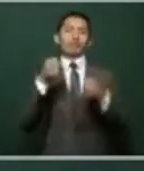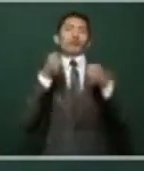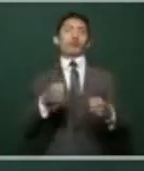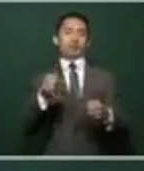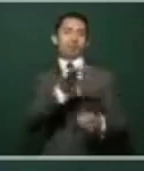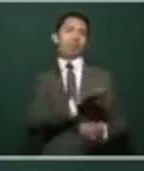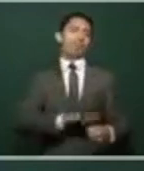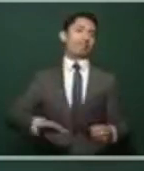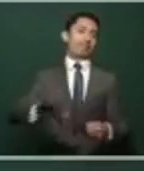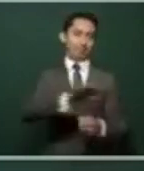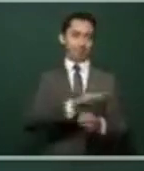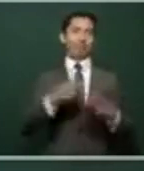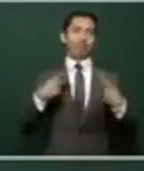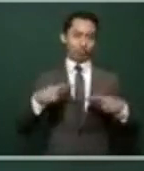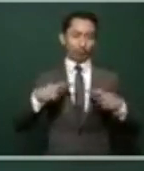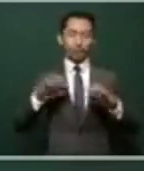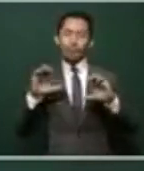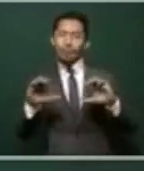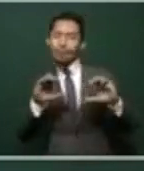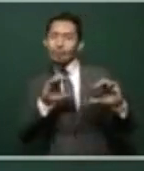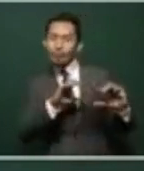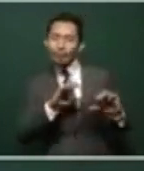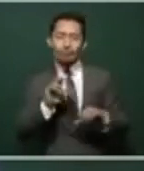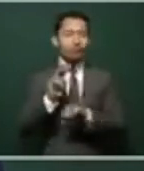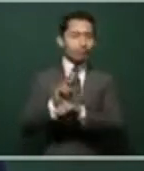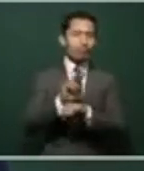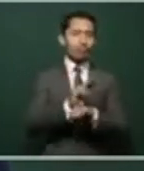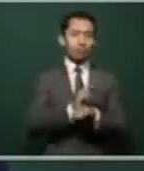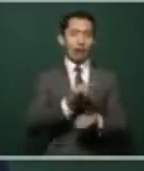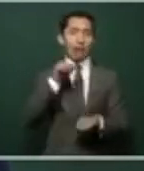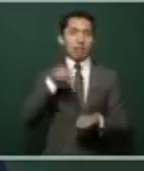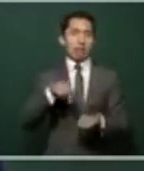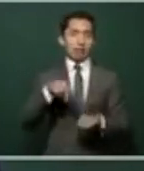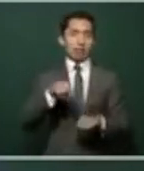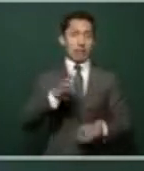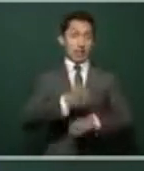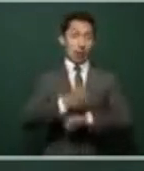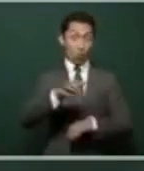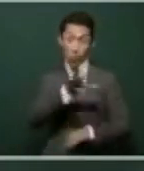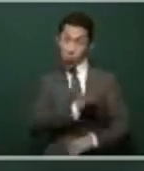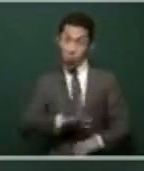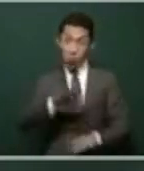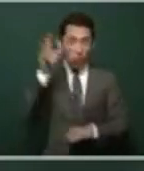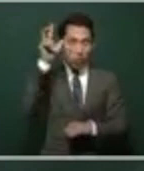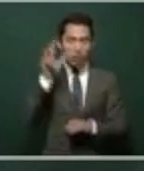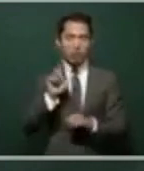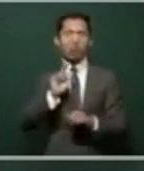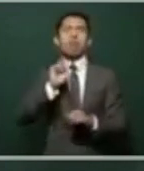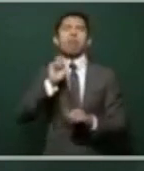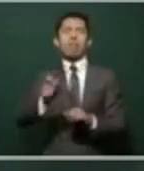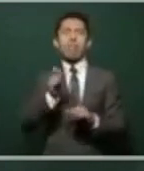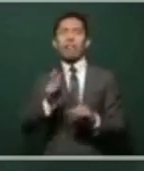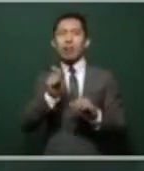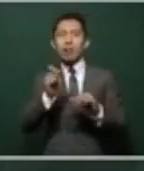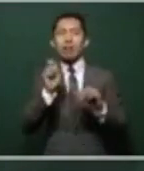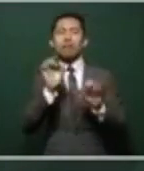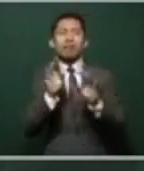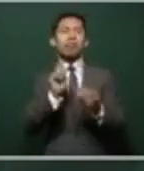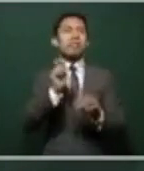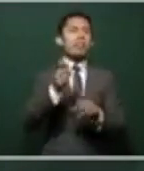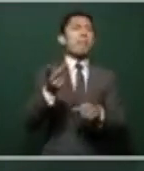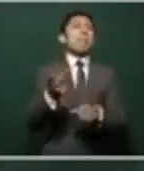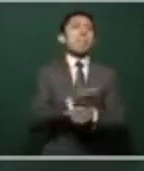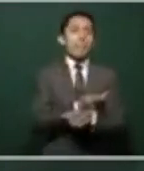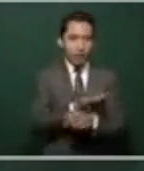que está sucediendo en Hidalgo en cuanto a